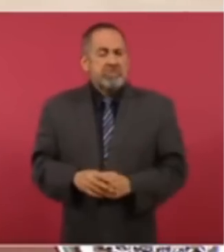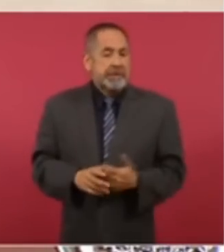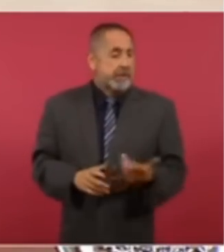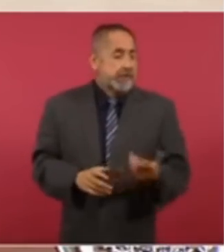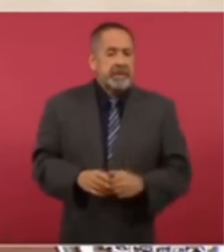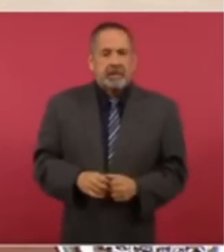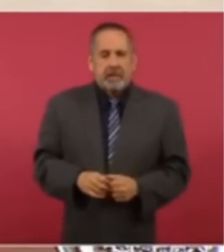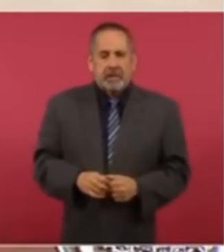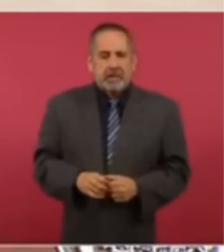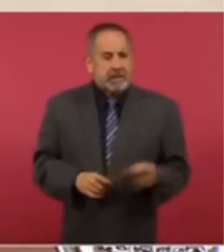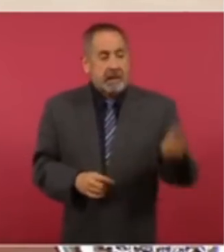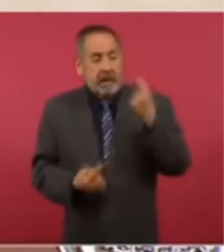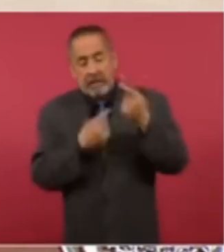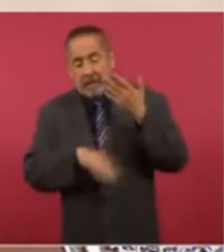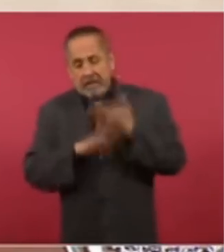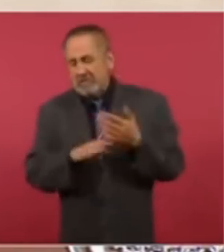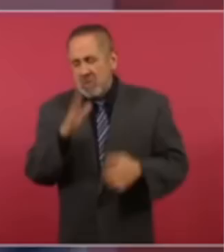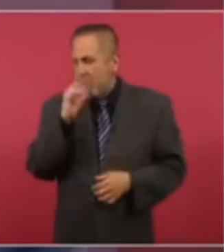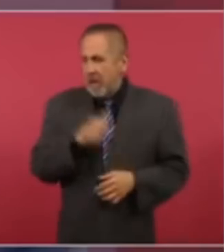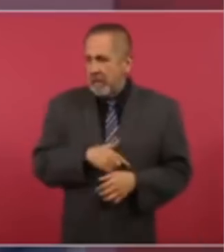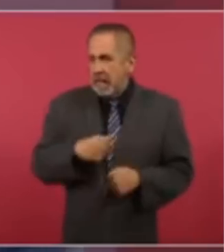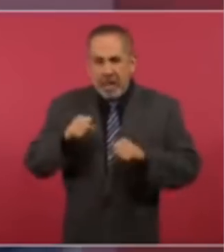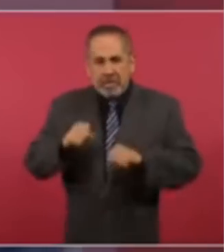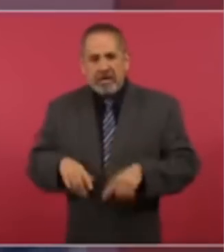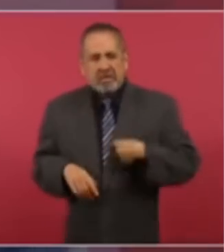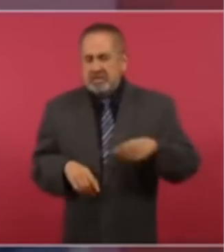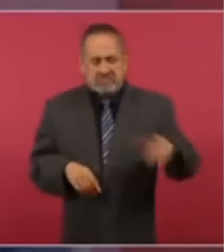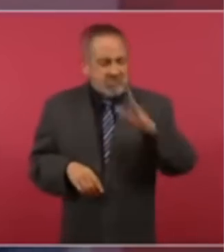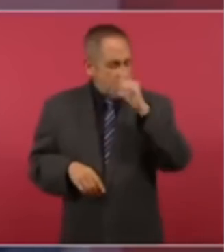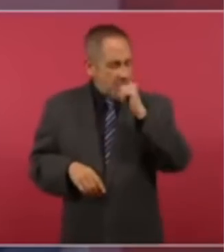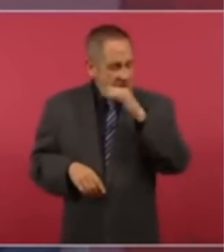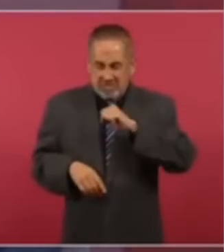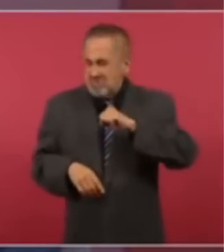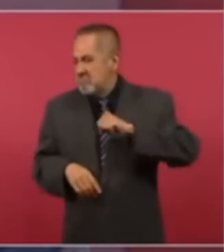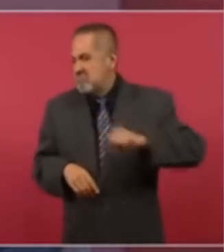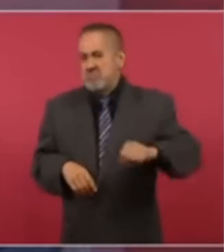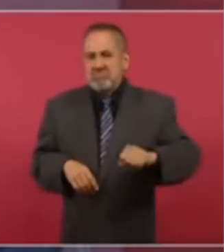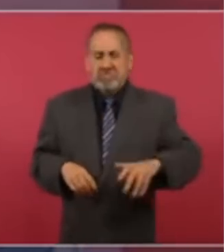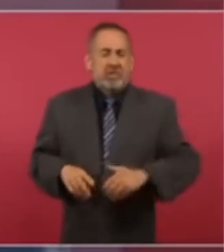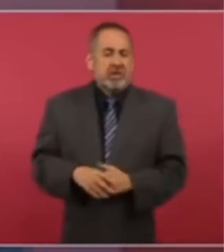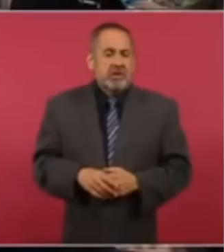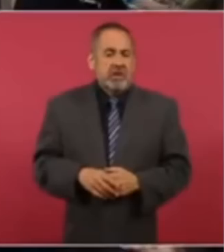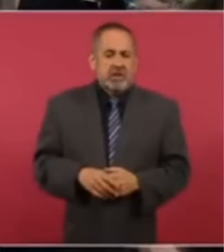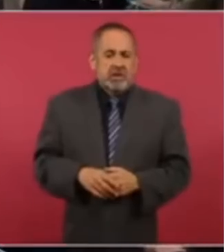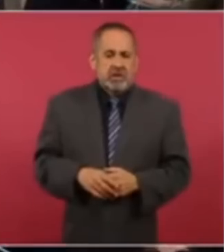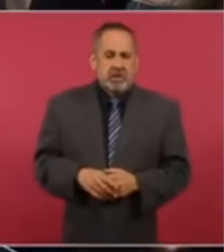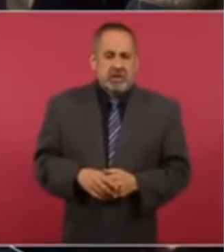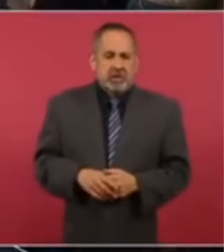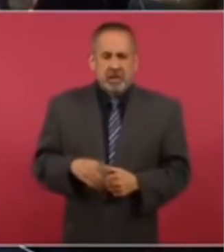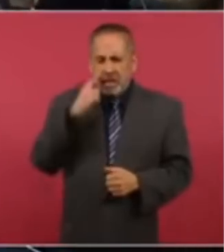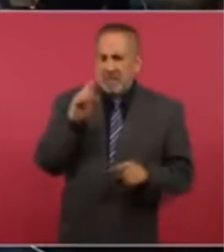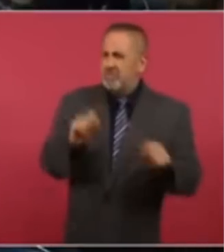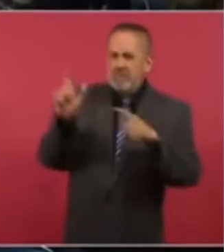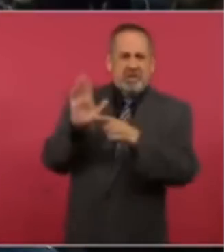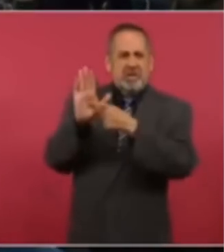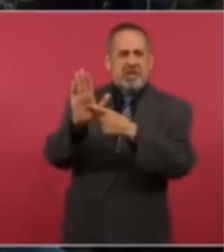Entonces, con eso no van a poder, no han podido, ni van a poder. Entonces, ¿por qué no me